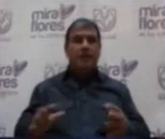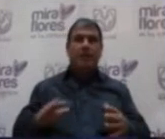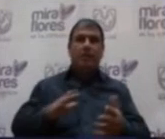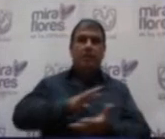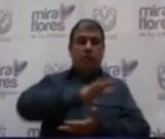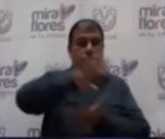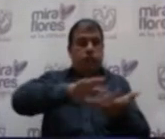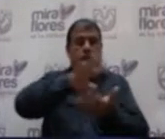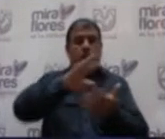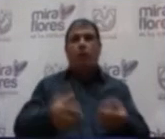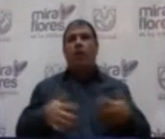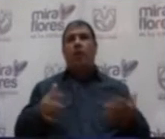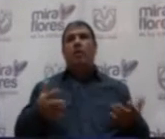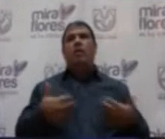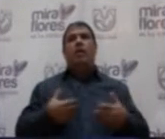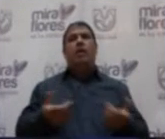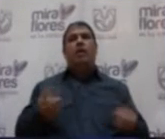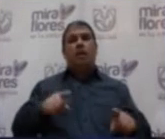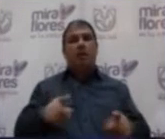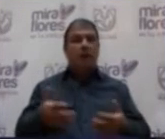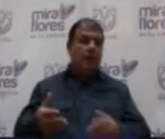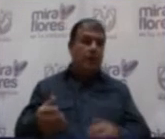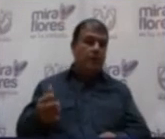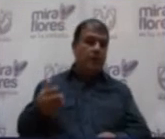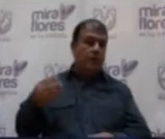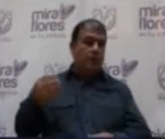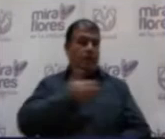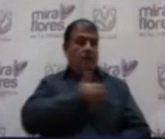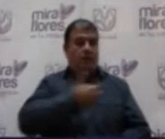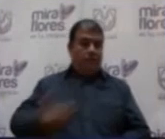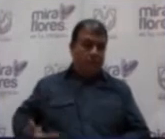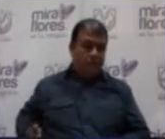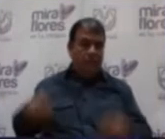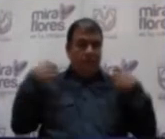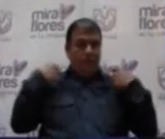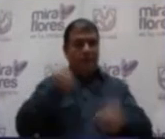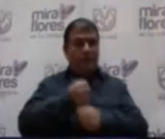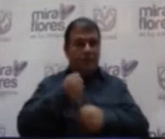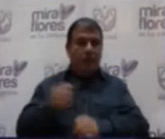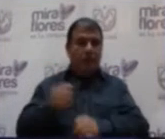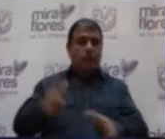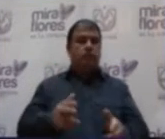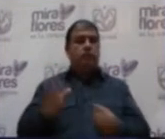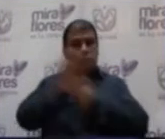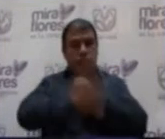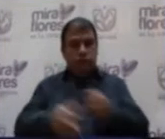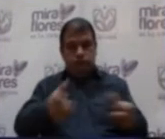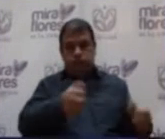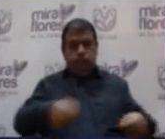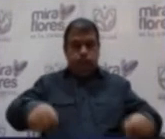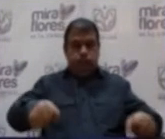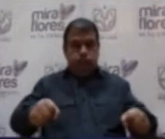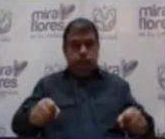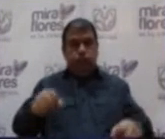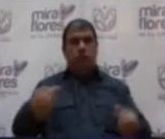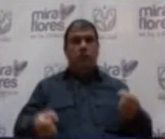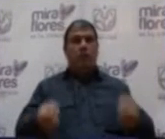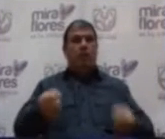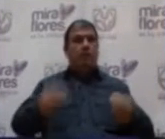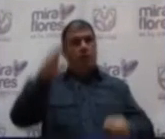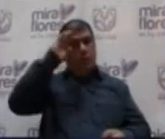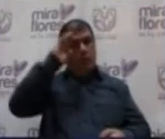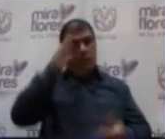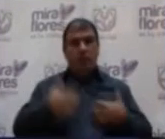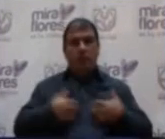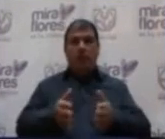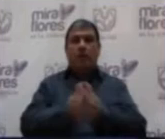cuando hay funcionarios del Estado que van con seguridad, patrulleros, motos, en fin. Tengo el